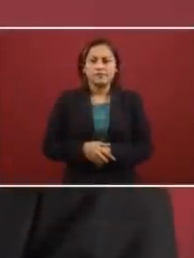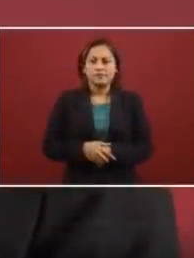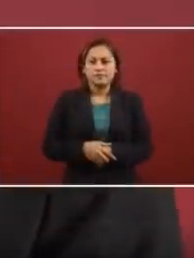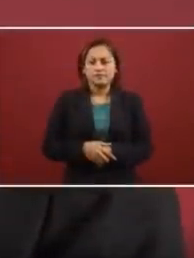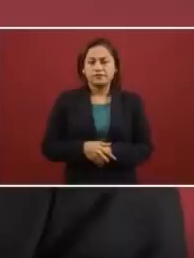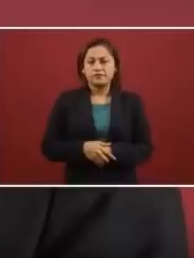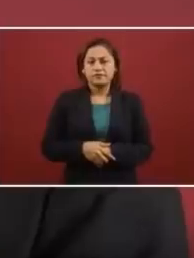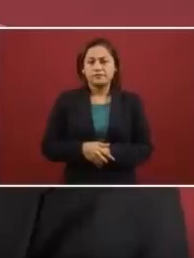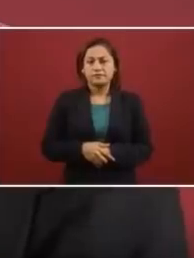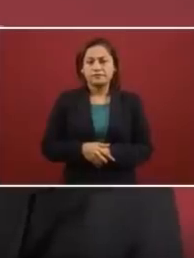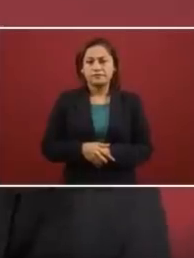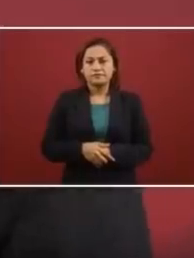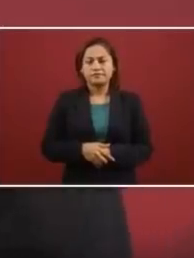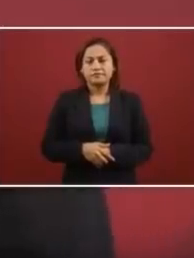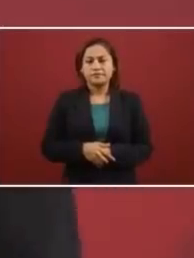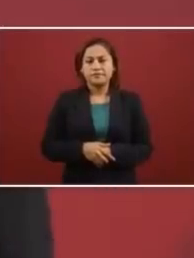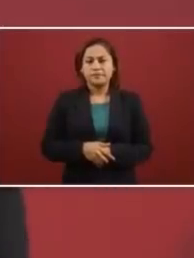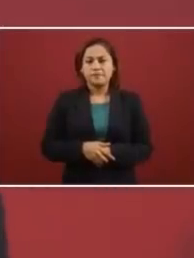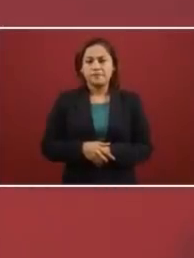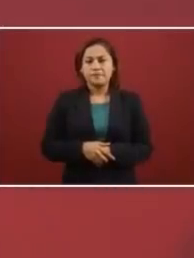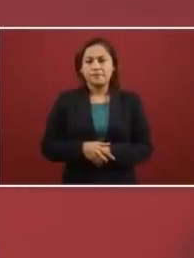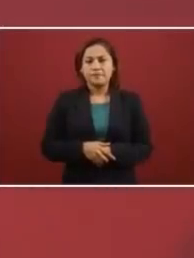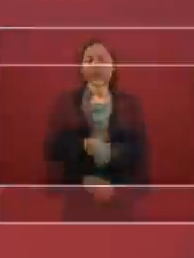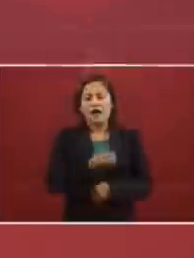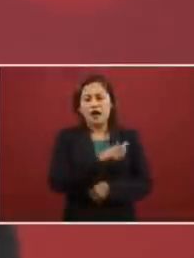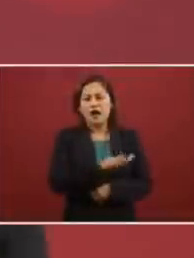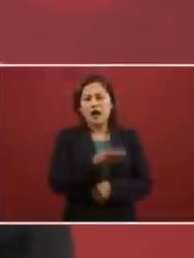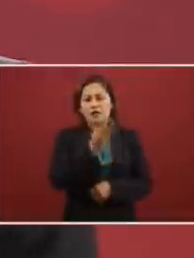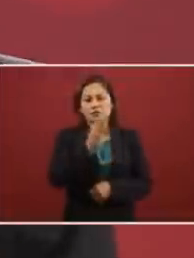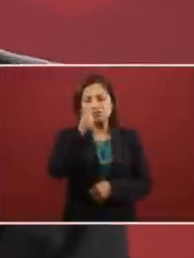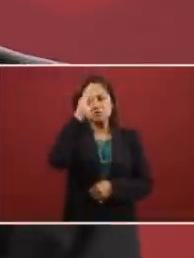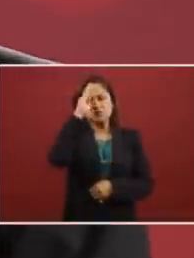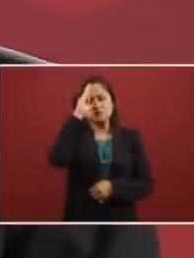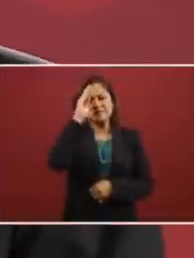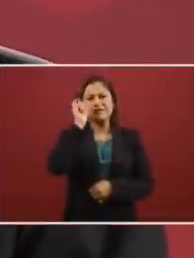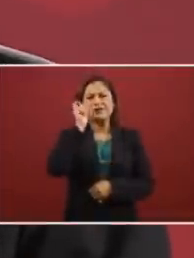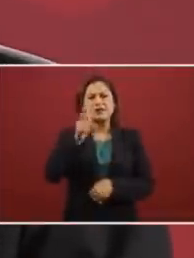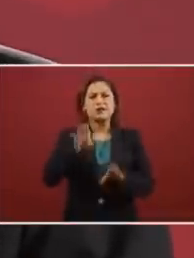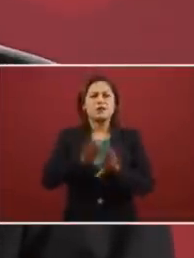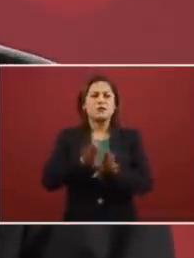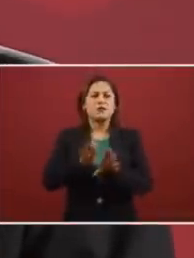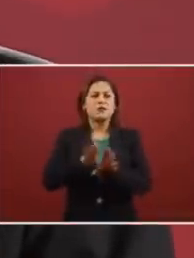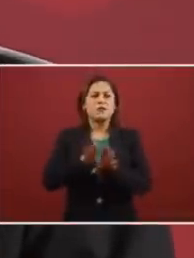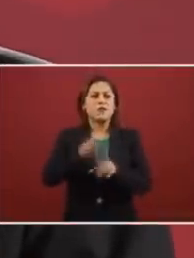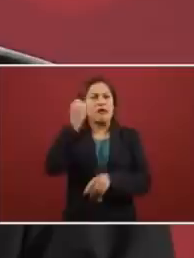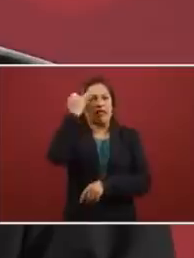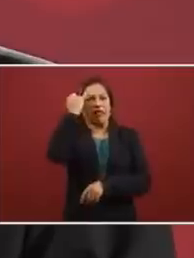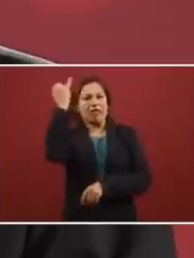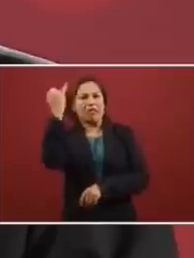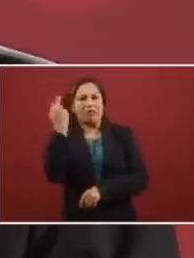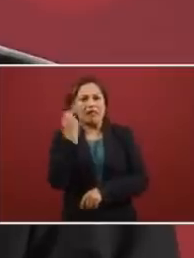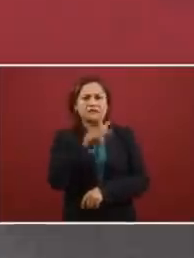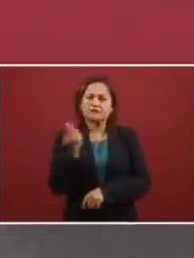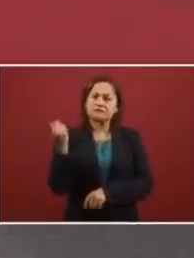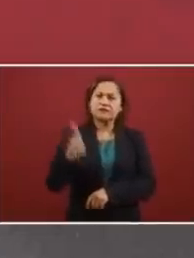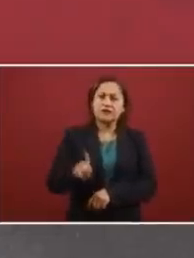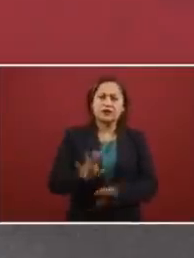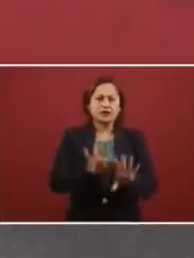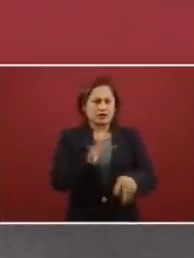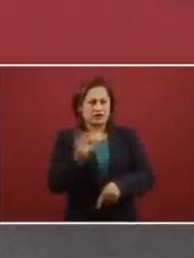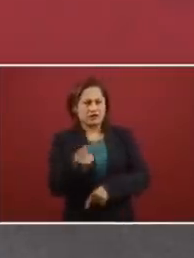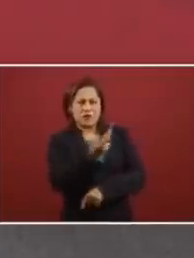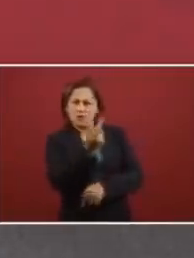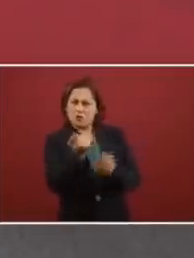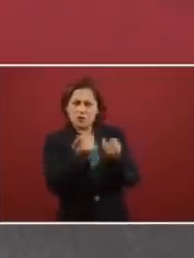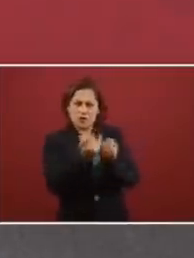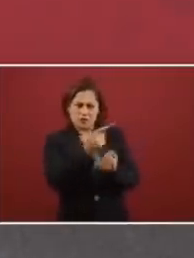la mayoría de las veces era retórica era demagogia como lo que dijo felipe calderón ayer señor de